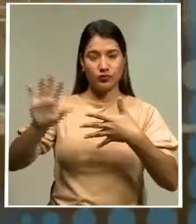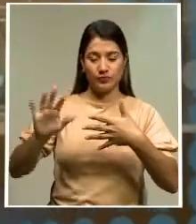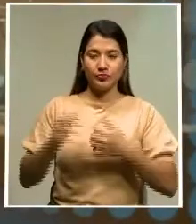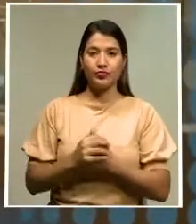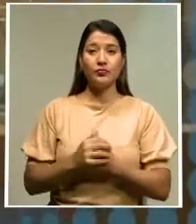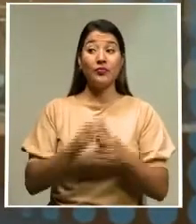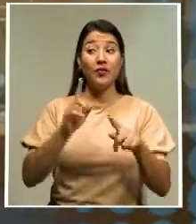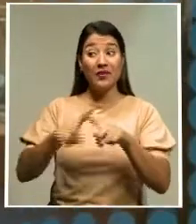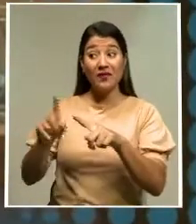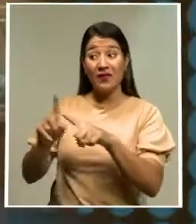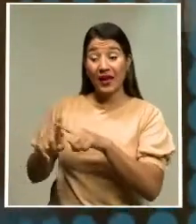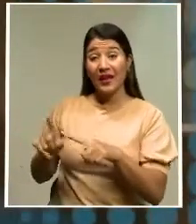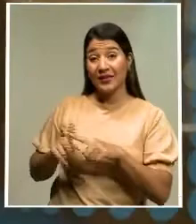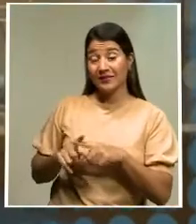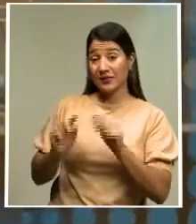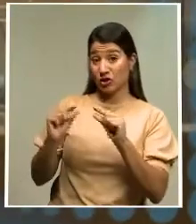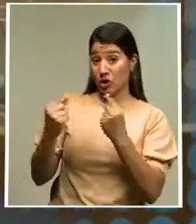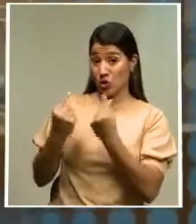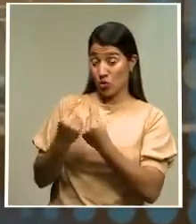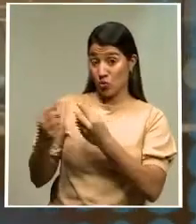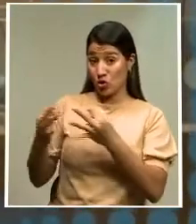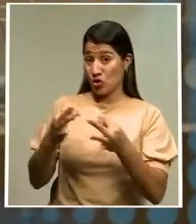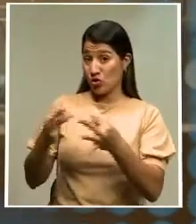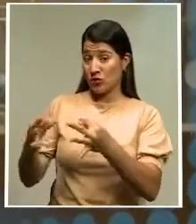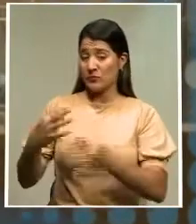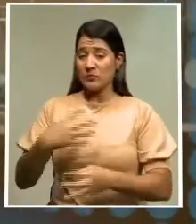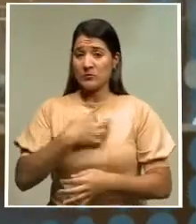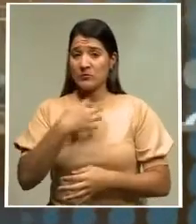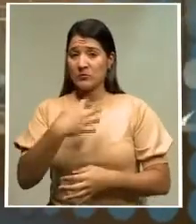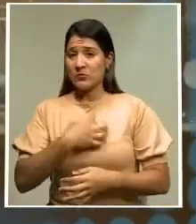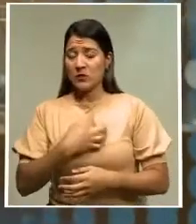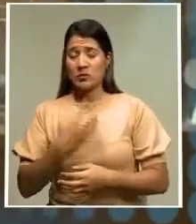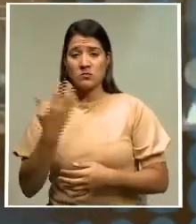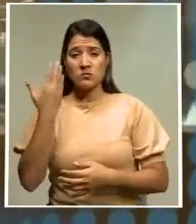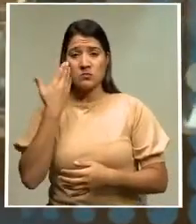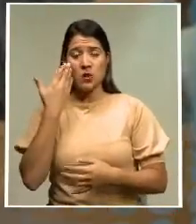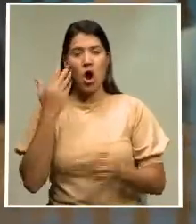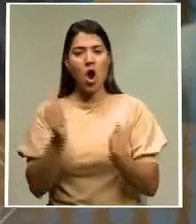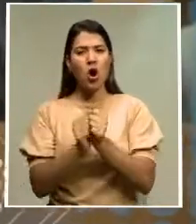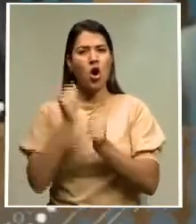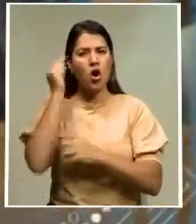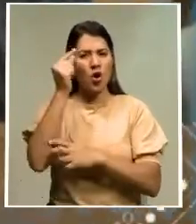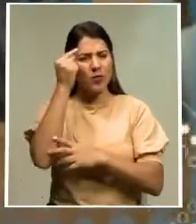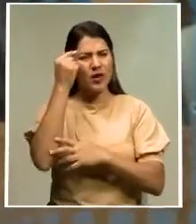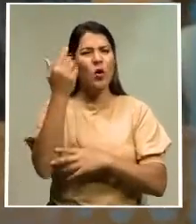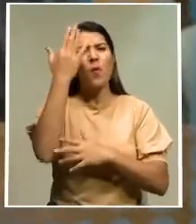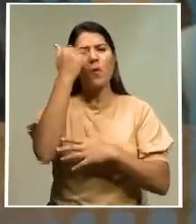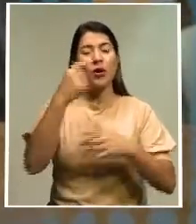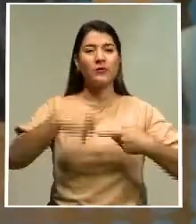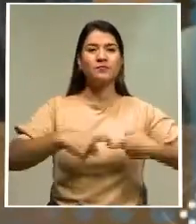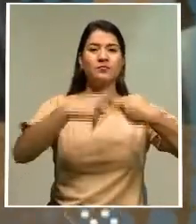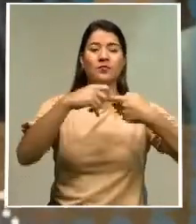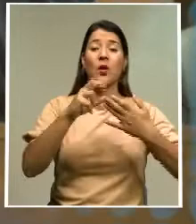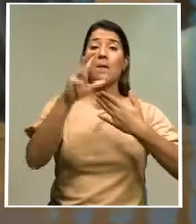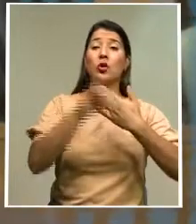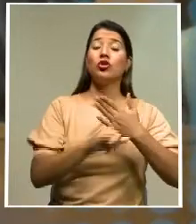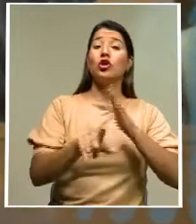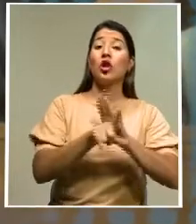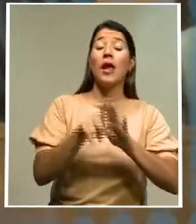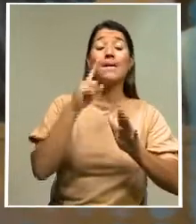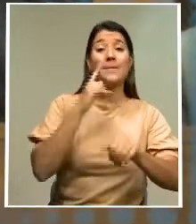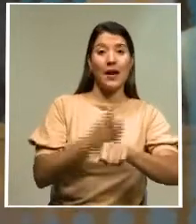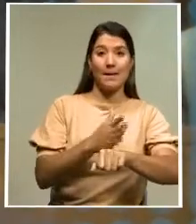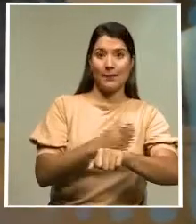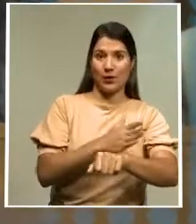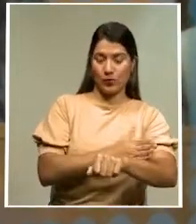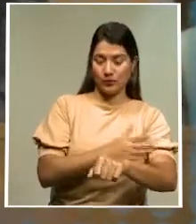turismo están molestos con el gobierno por desconvocar proyectos de ley ajenos a empleo público. Aseguran que afectaron el avance para la reducción de las jornadas